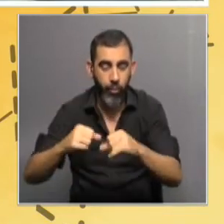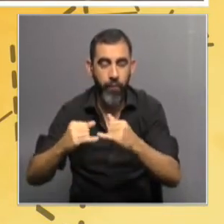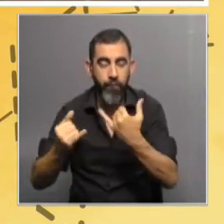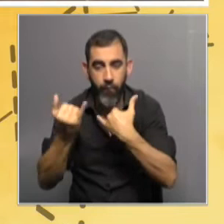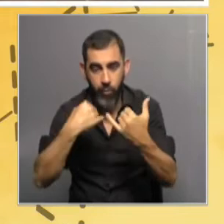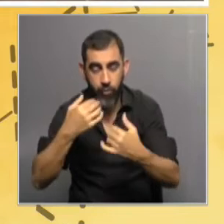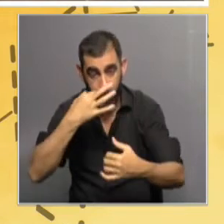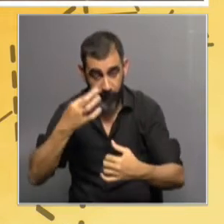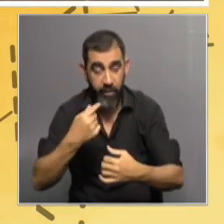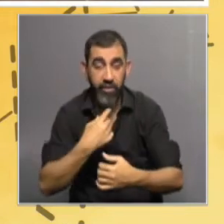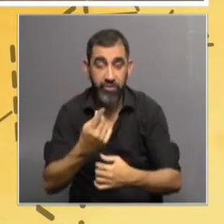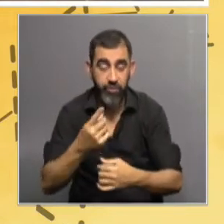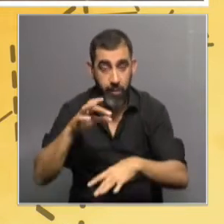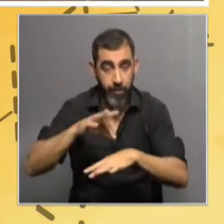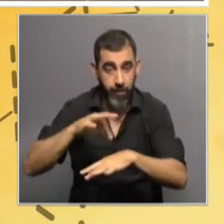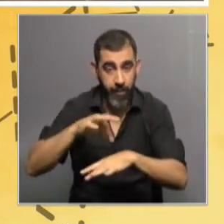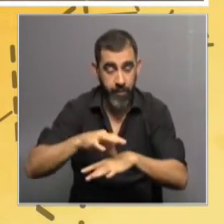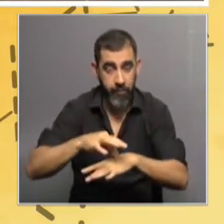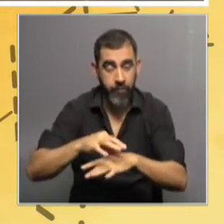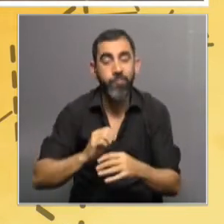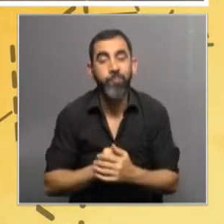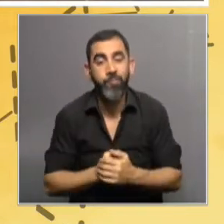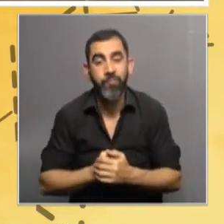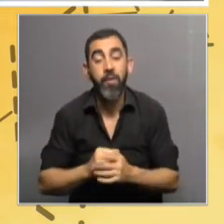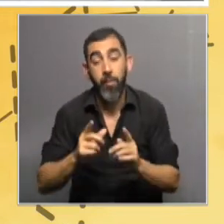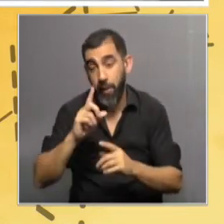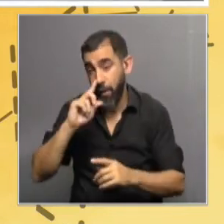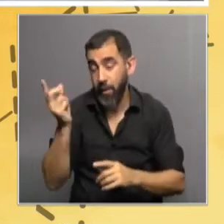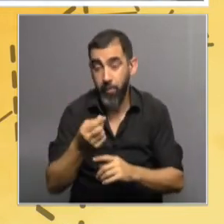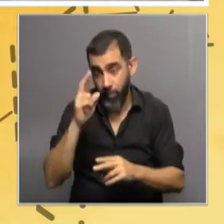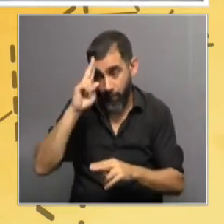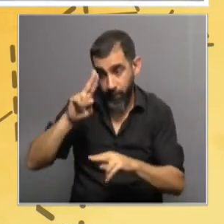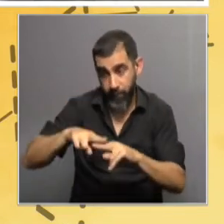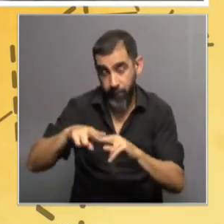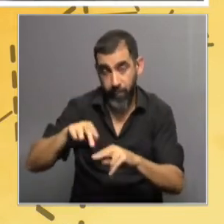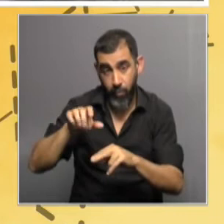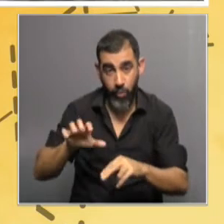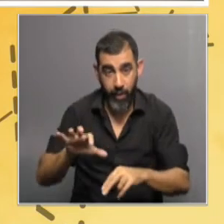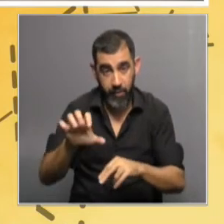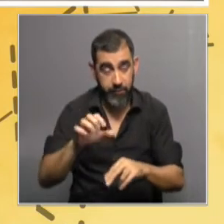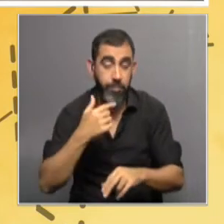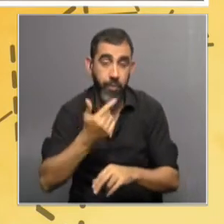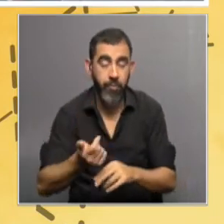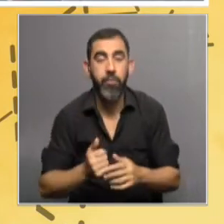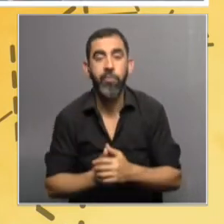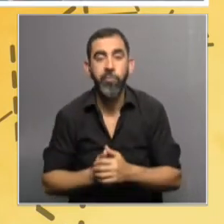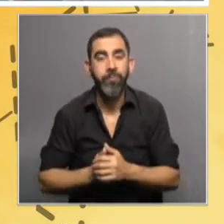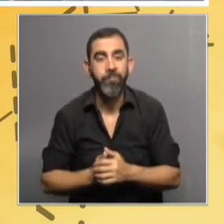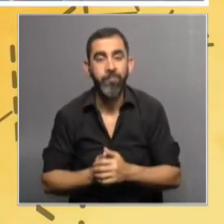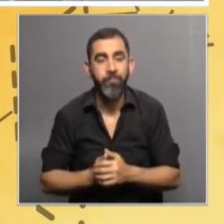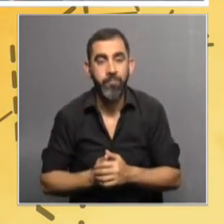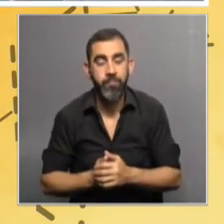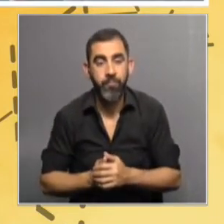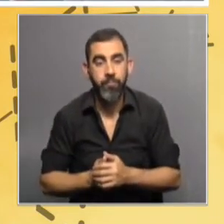clínico de una forma factible y rápida para los enfermos con estrategias de